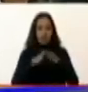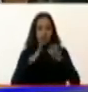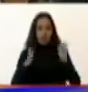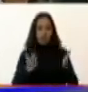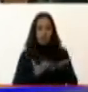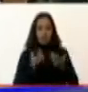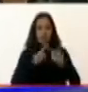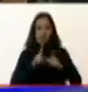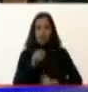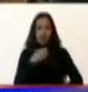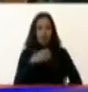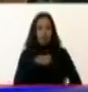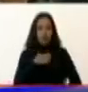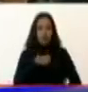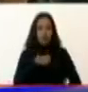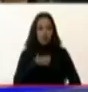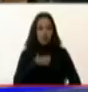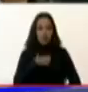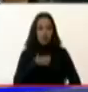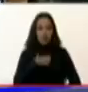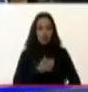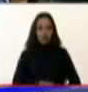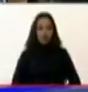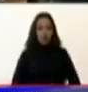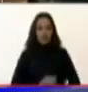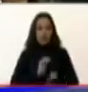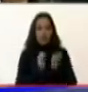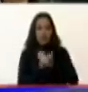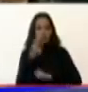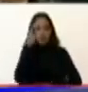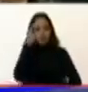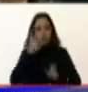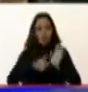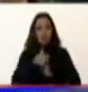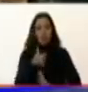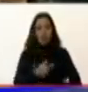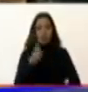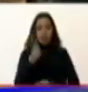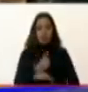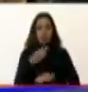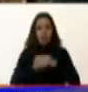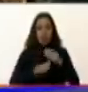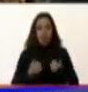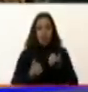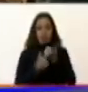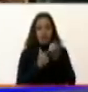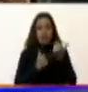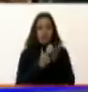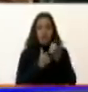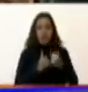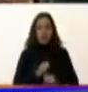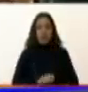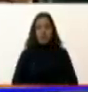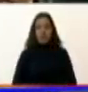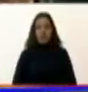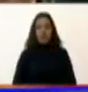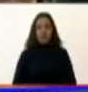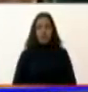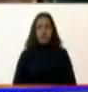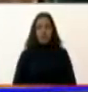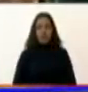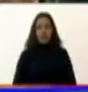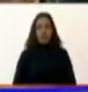no puede quedar un día más. Y tenemos que pedir la solidaridad. Vamos a hacer lo que podemos